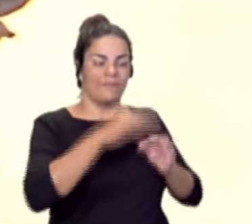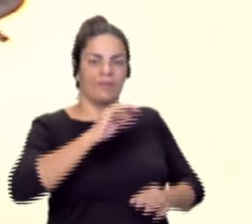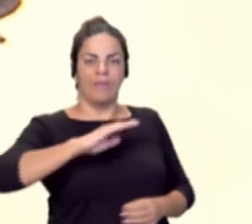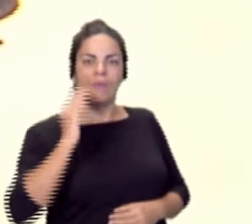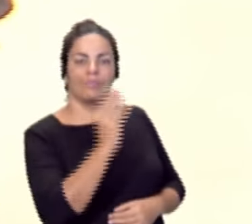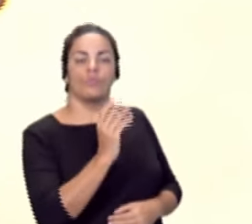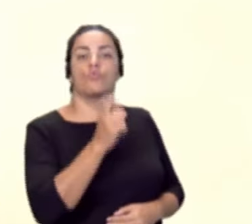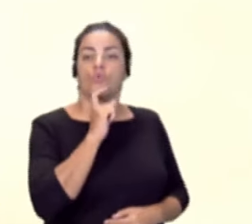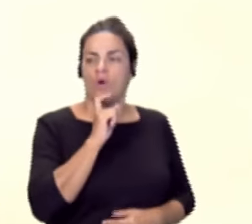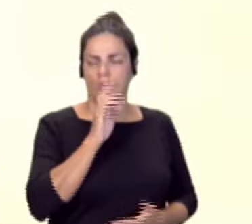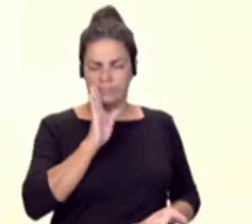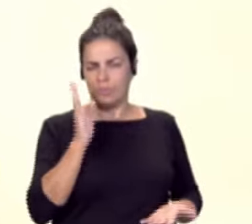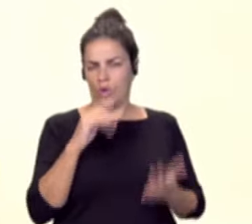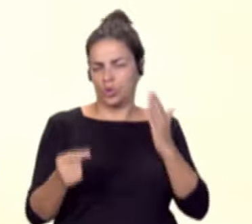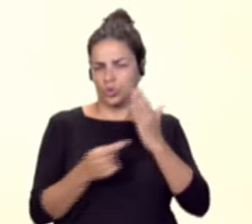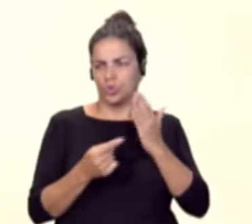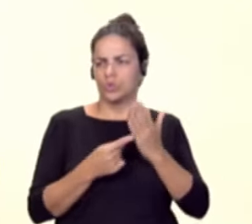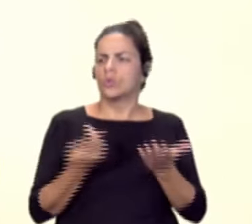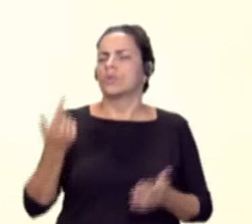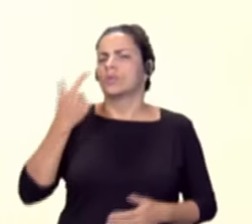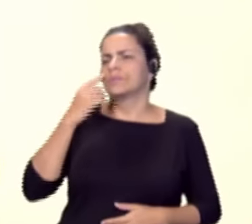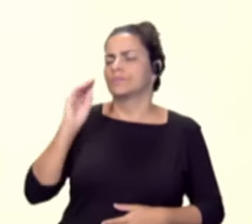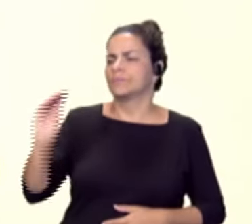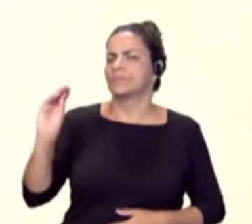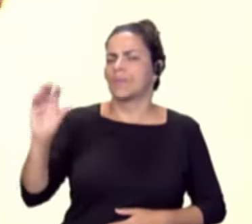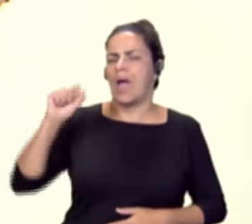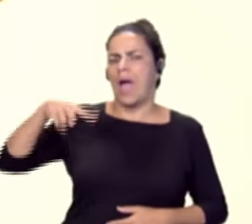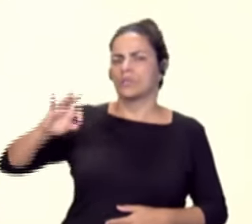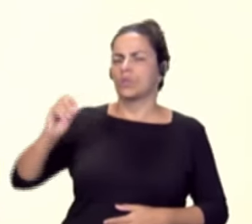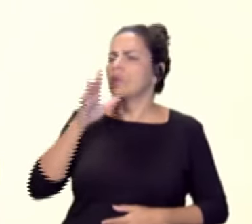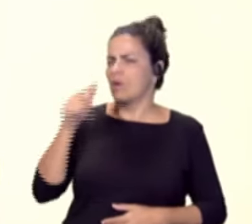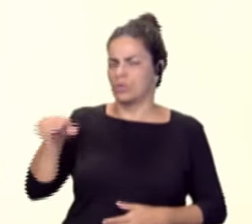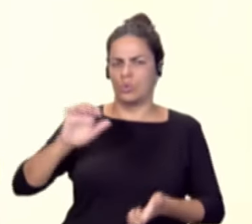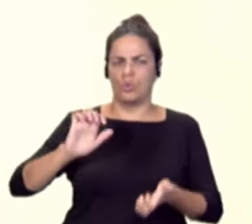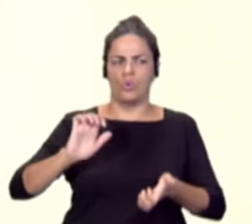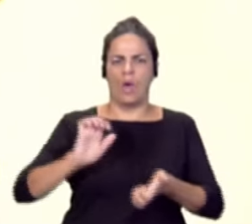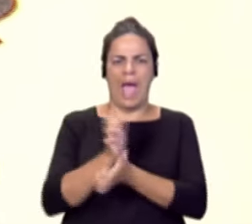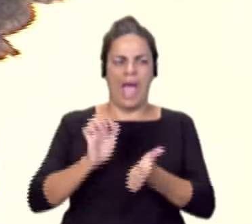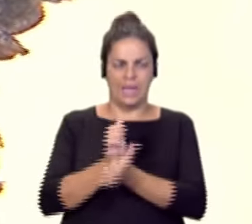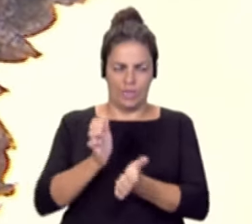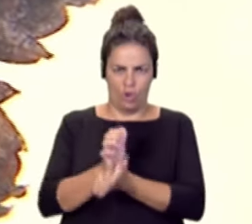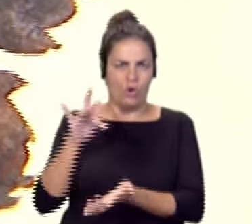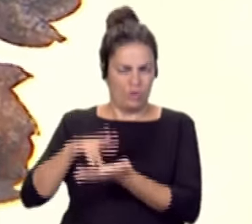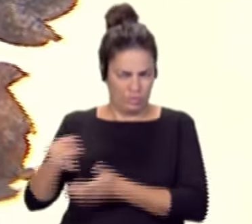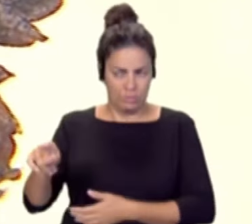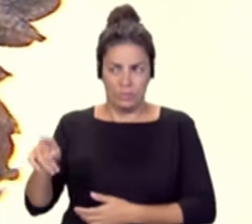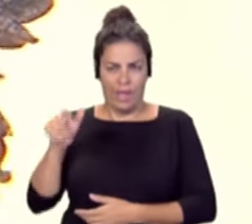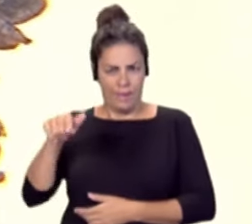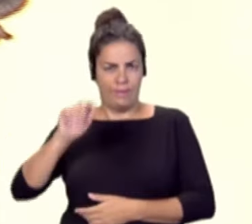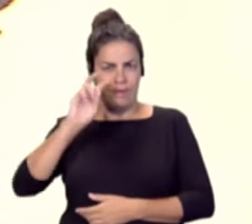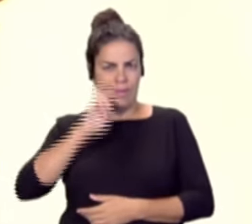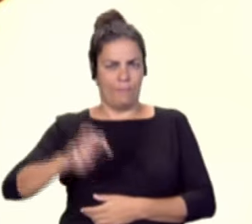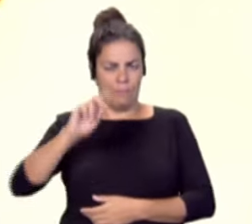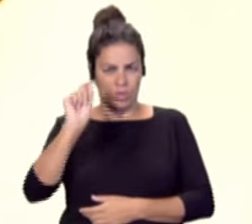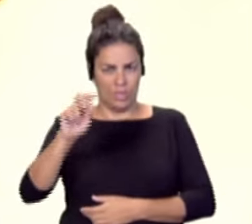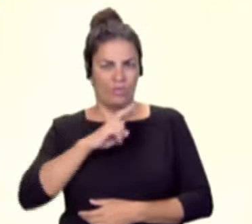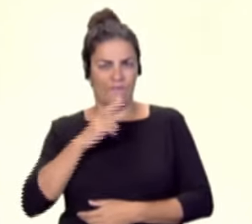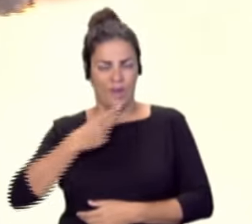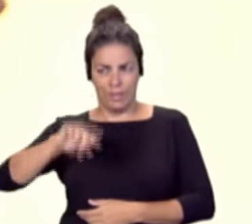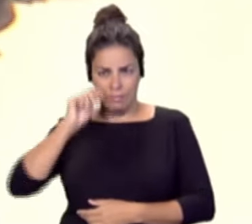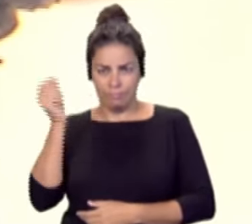vertiente sur de Tenerife. Antonio, tú estás concretamente en Arico, ¿no? Allí se ha detectado esa presencia del mosquito verde.